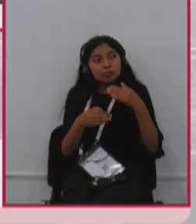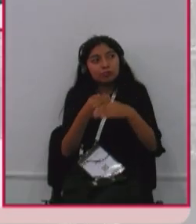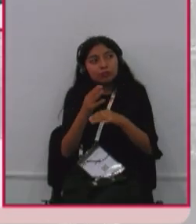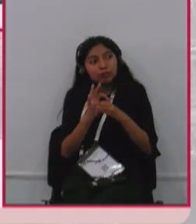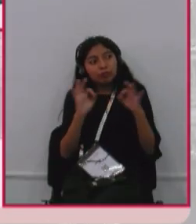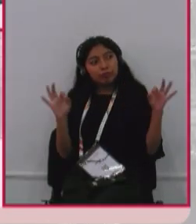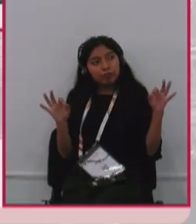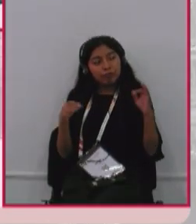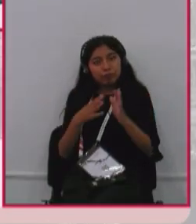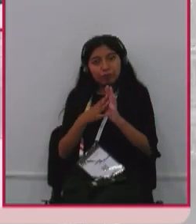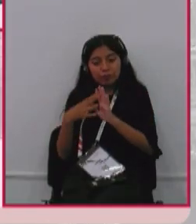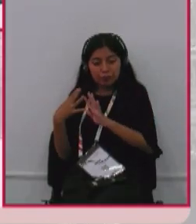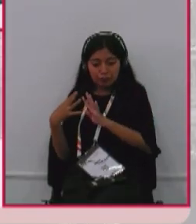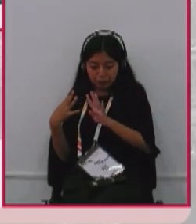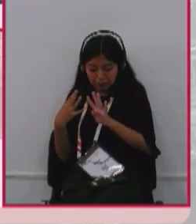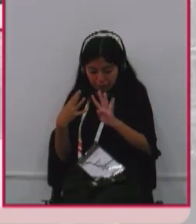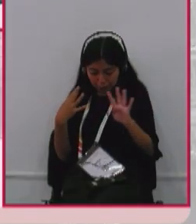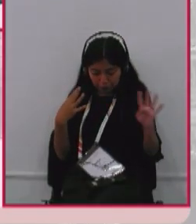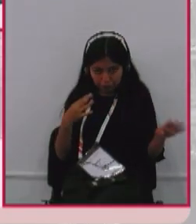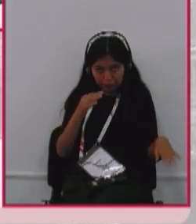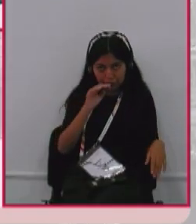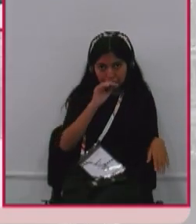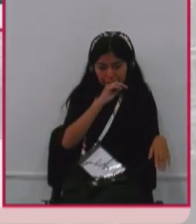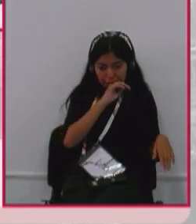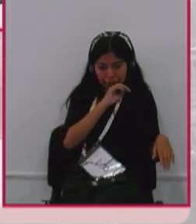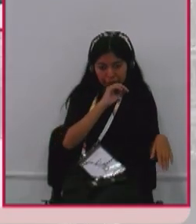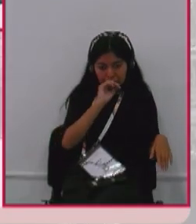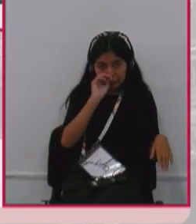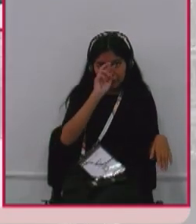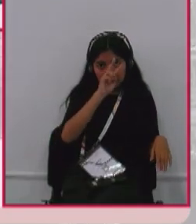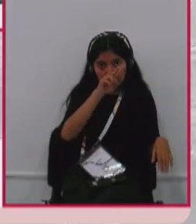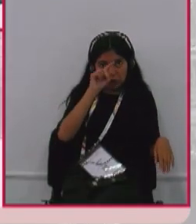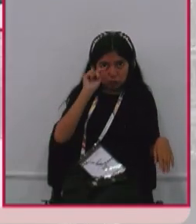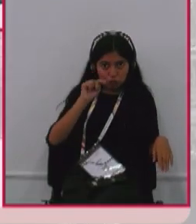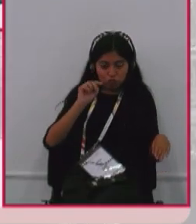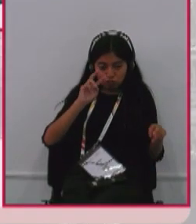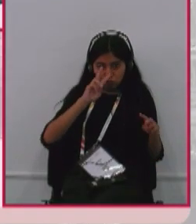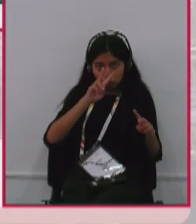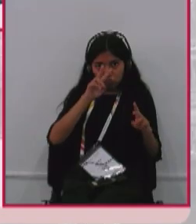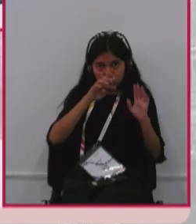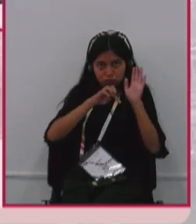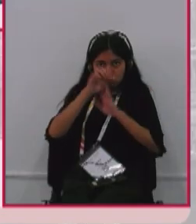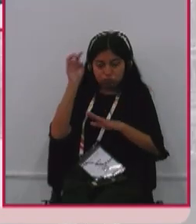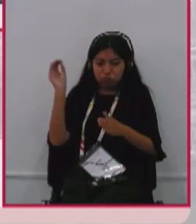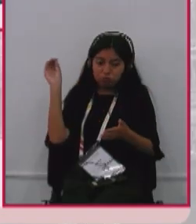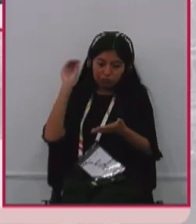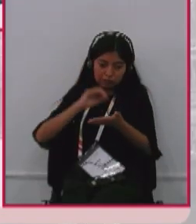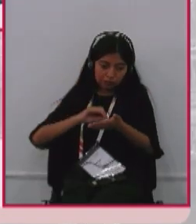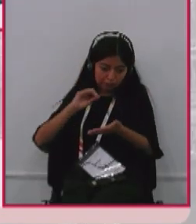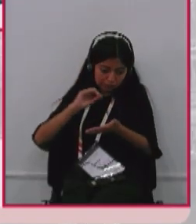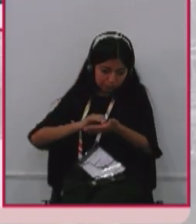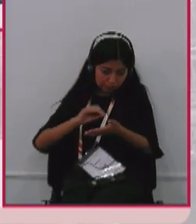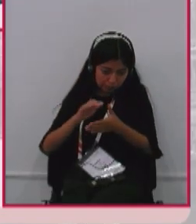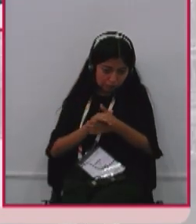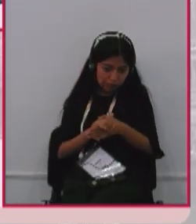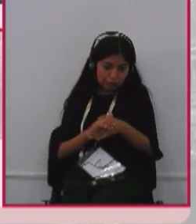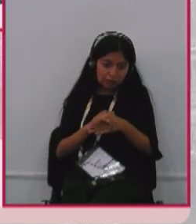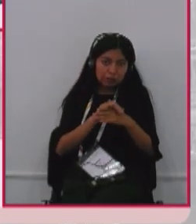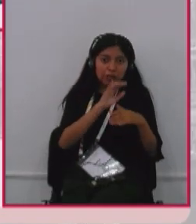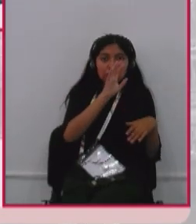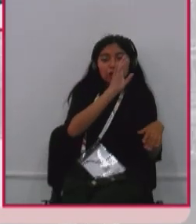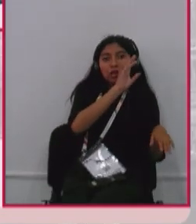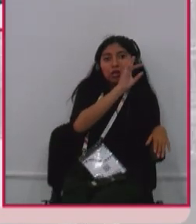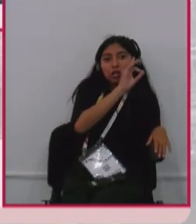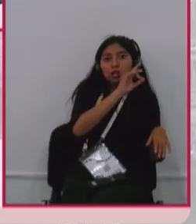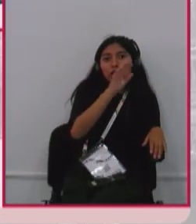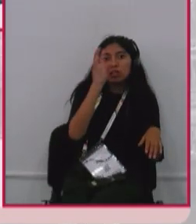cola del circuito Scavenger, fueron 2 puntos más. Entonces ellos, con Fruta del Norte, permitieron aumentar de 86%